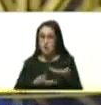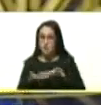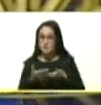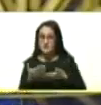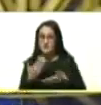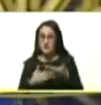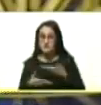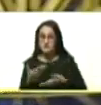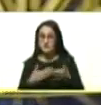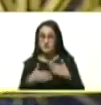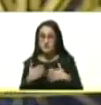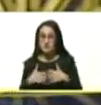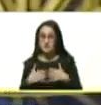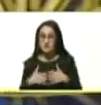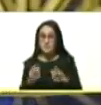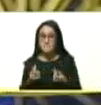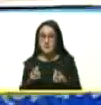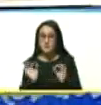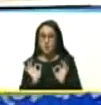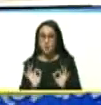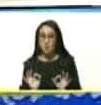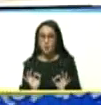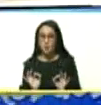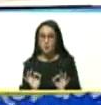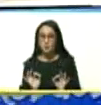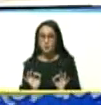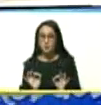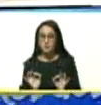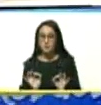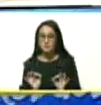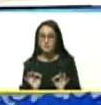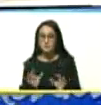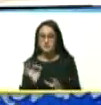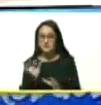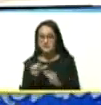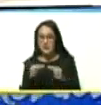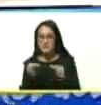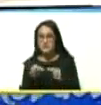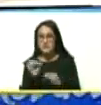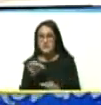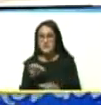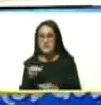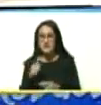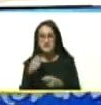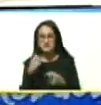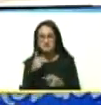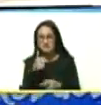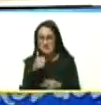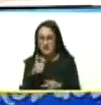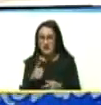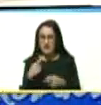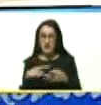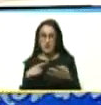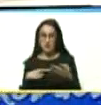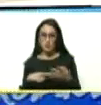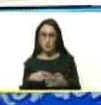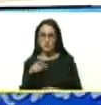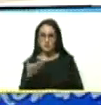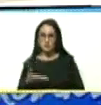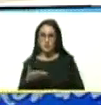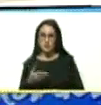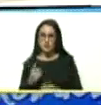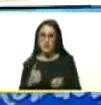comercialización, de los precios justos, de la semilla, cada detalle, cada elemento